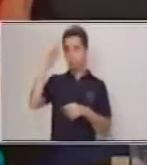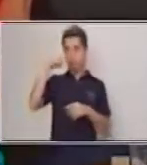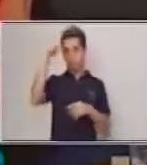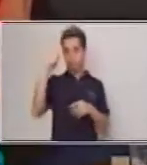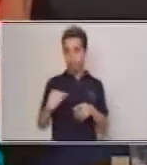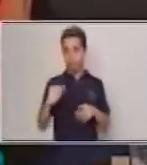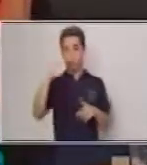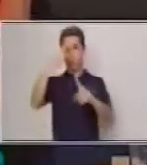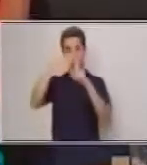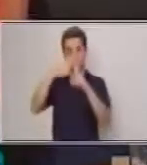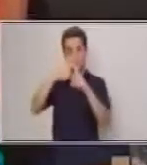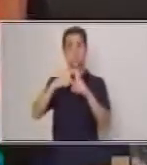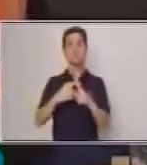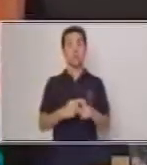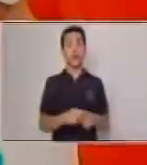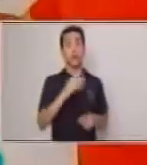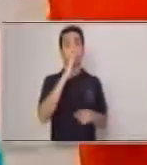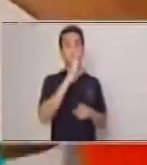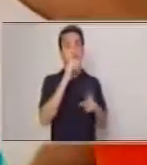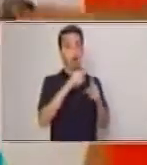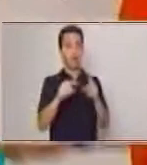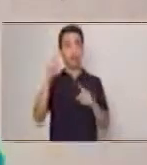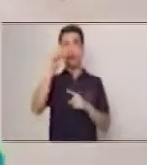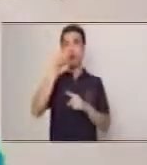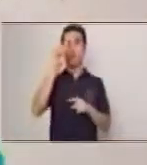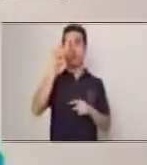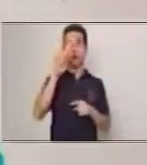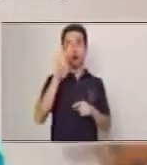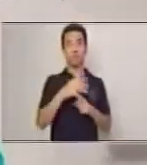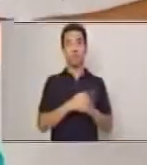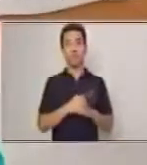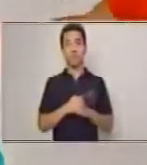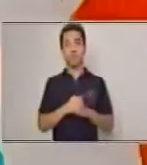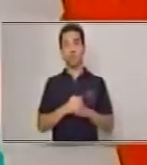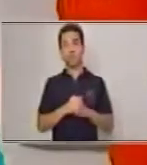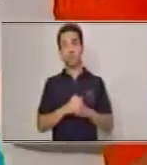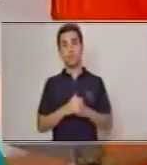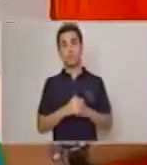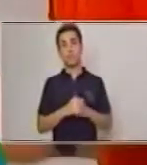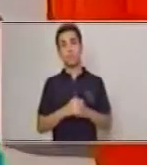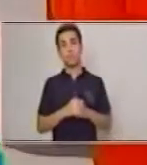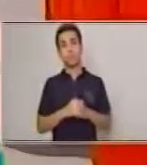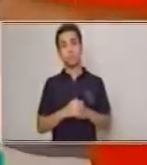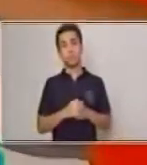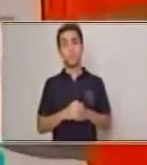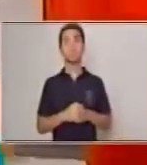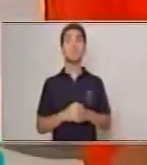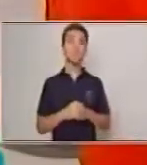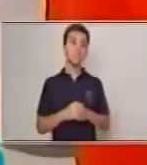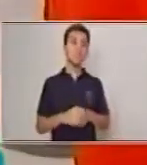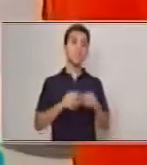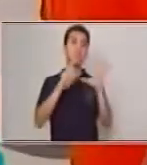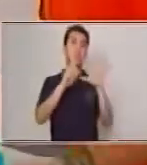y b al cuadrado. El segundo término al cuadrado. El segundo término es 6y a la